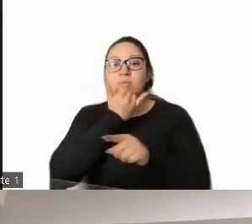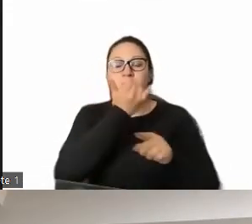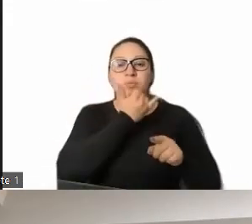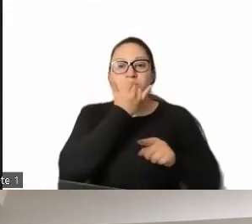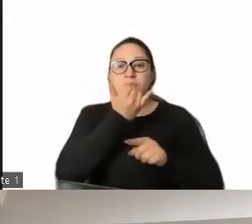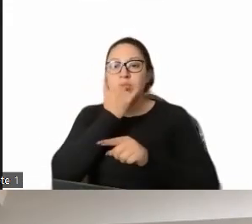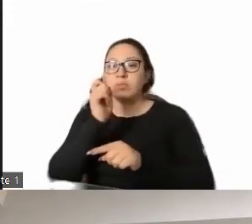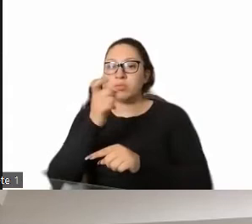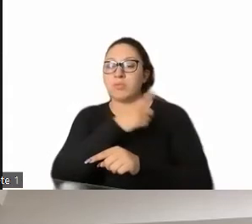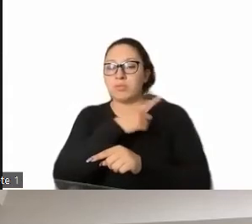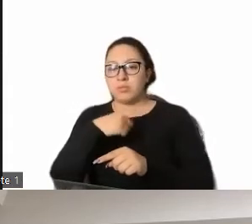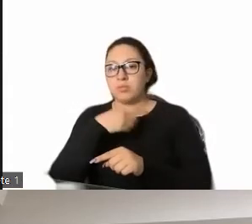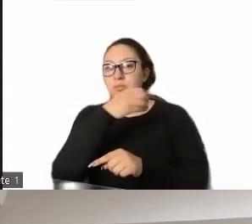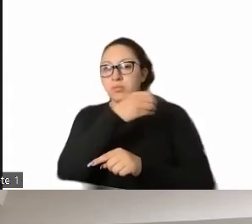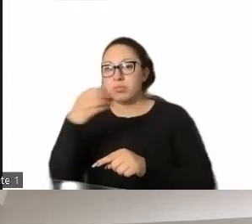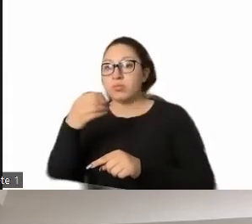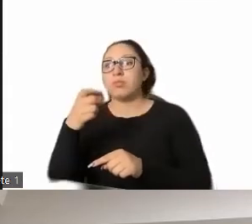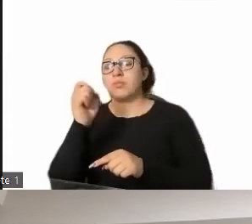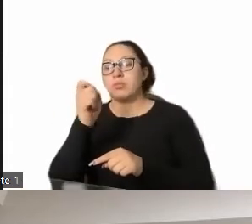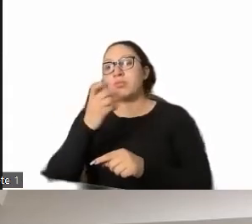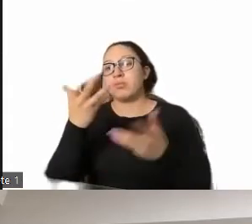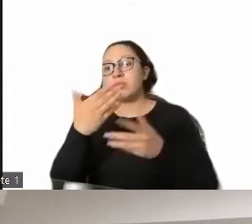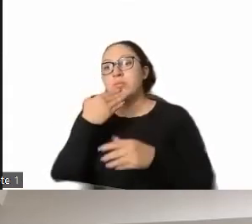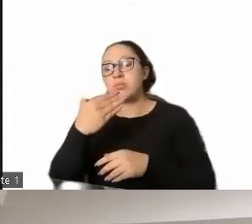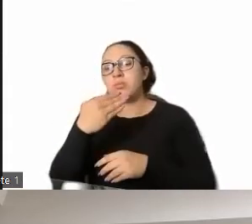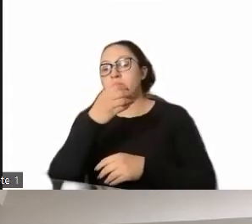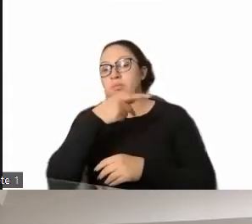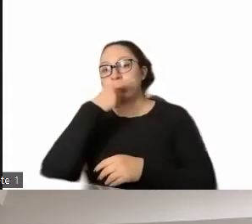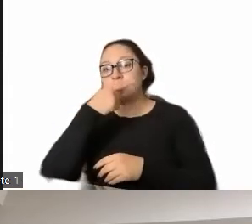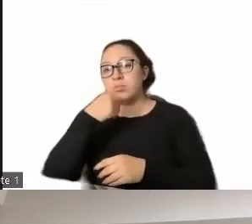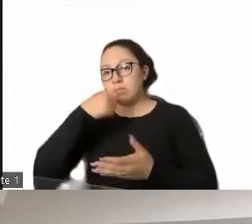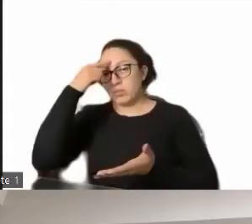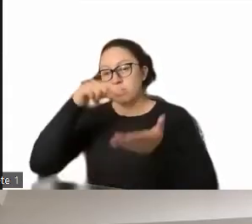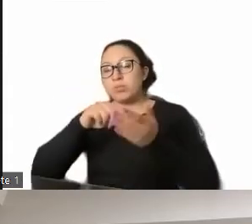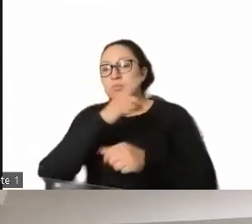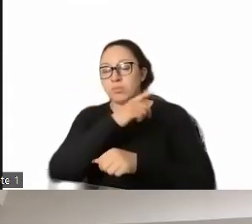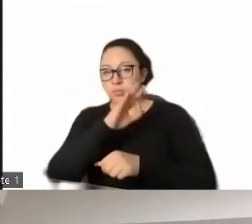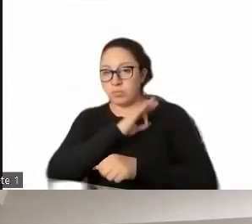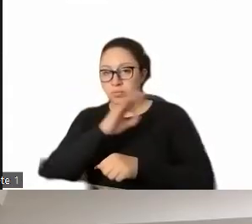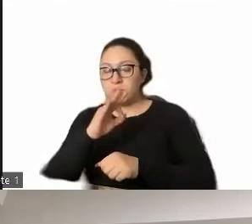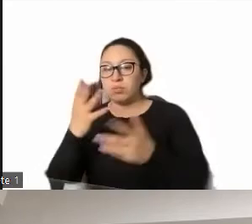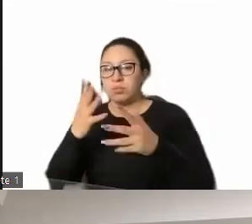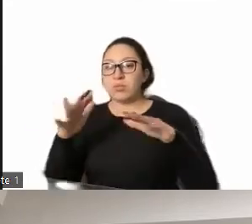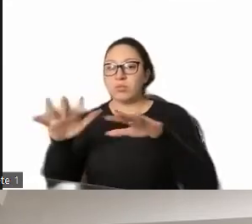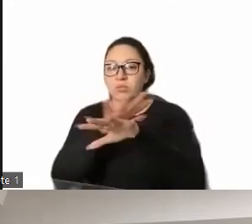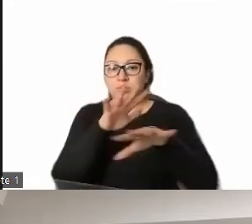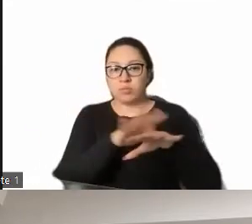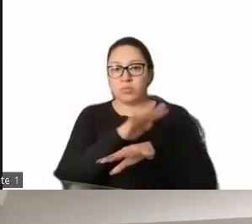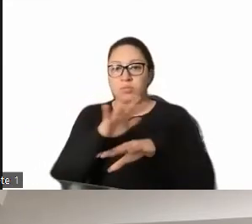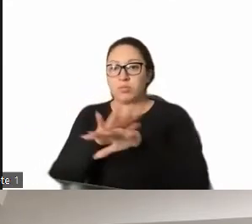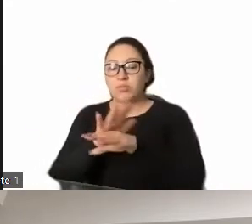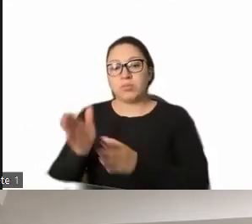serios que me parece pudieran ser subsanados de manera puntual en